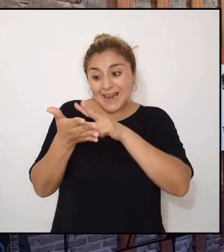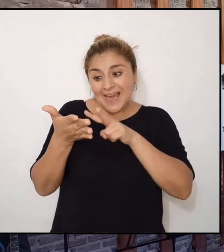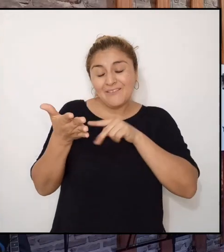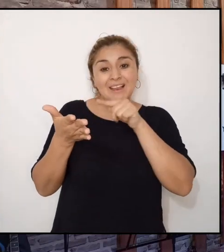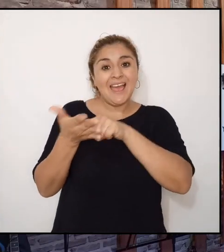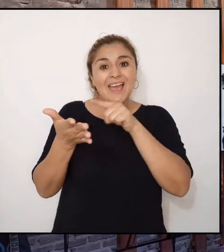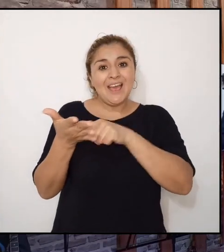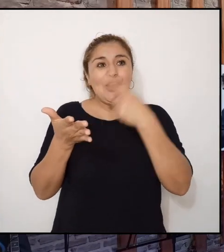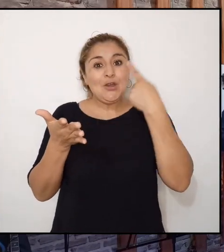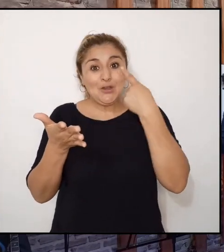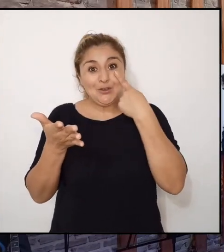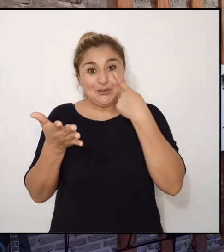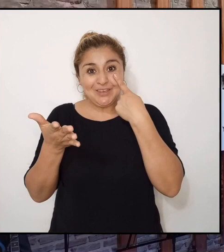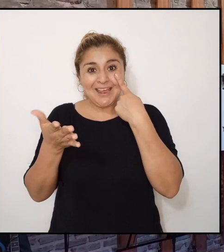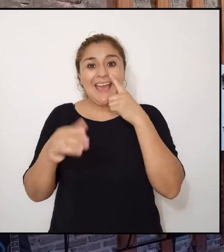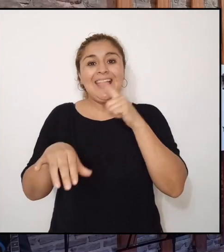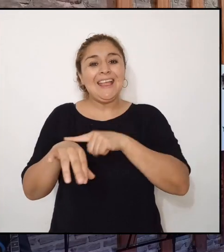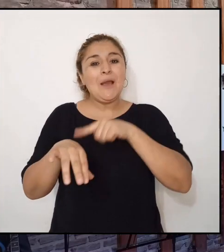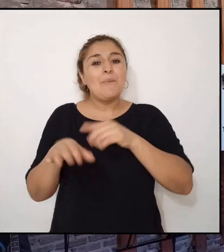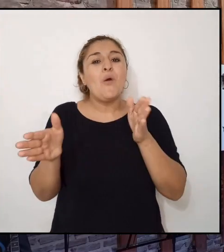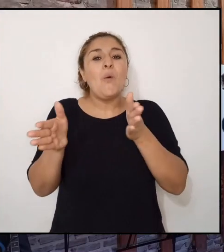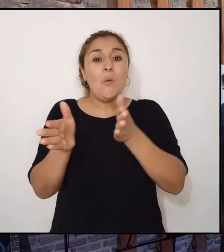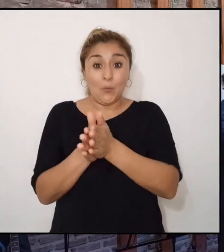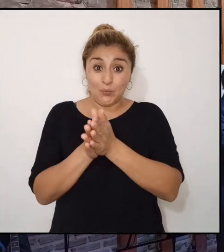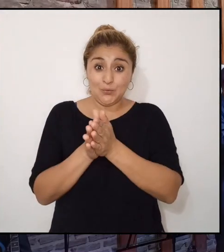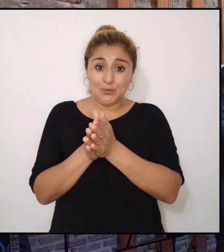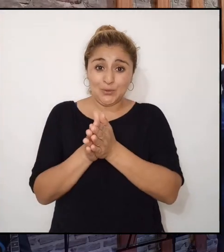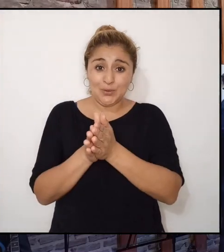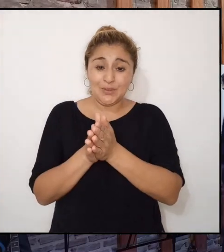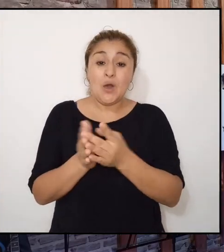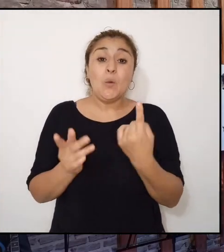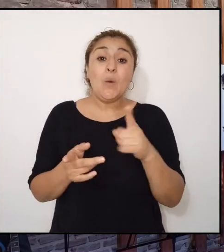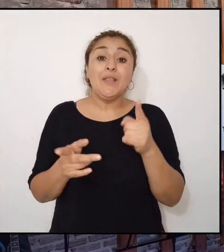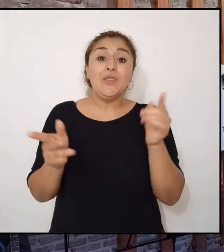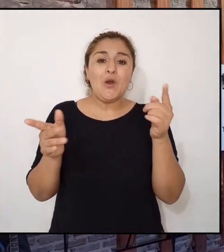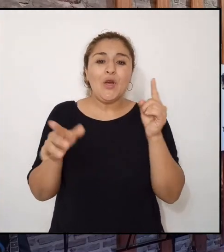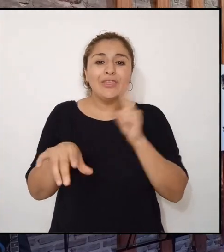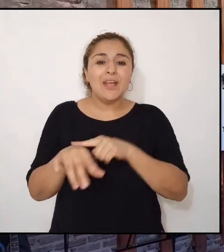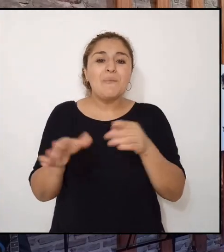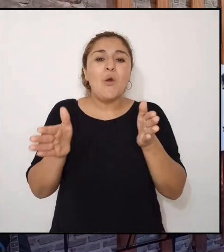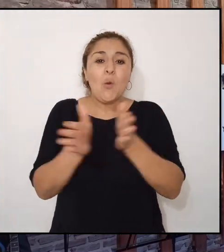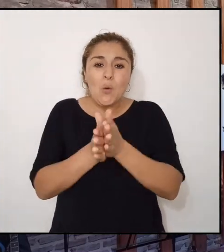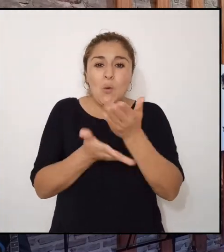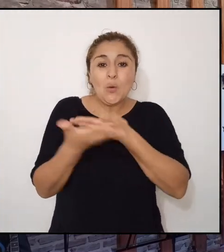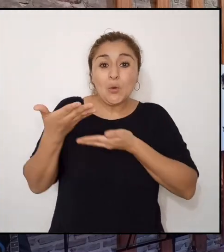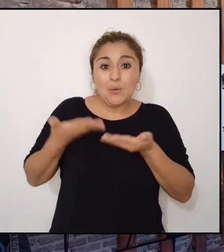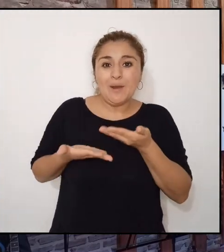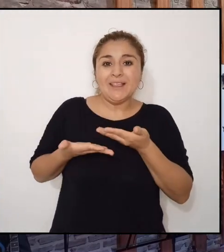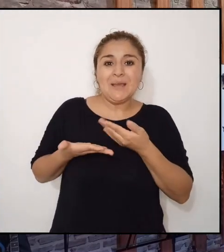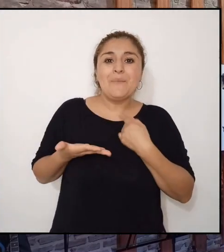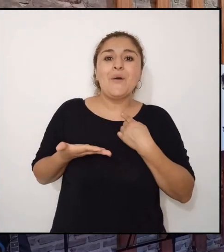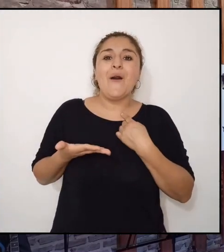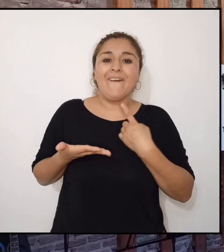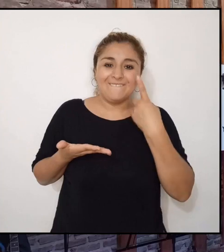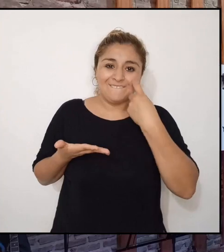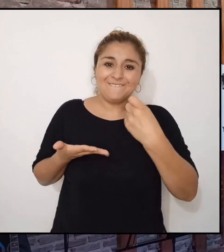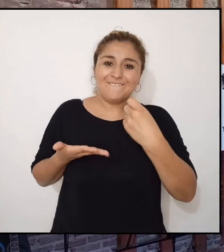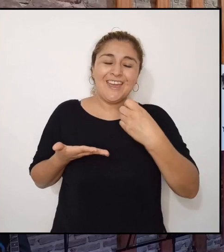Dios, lo único que te sale del corazón es: Señor, qué maravilloso sos,